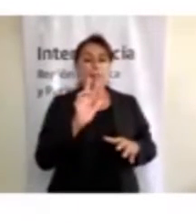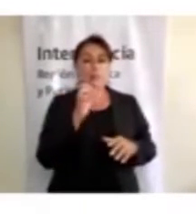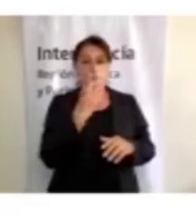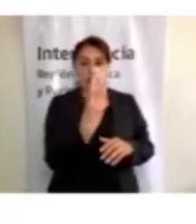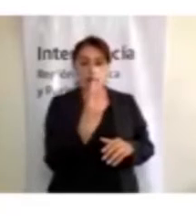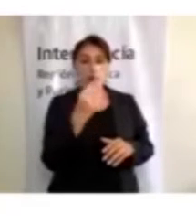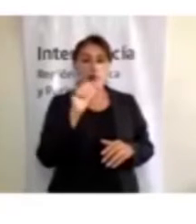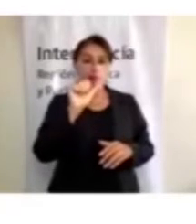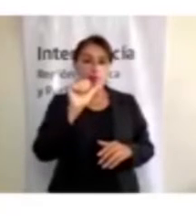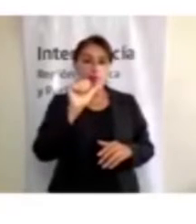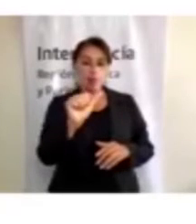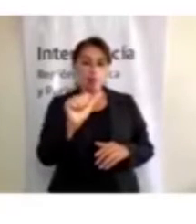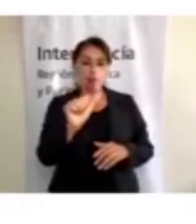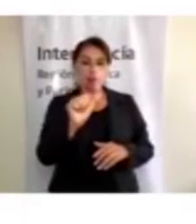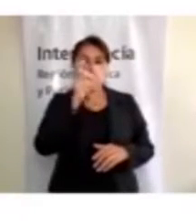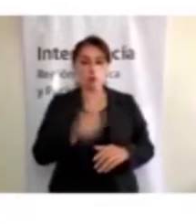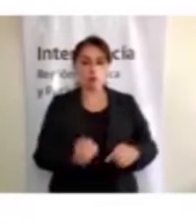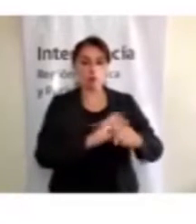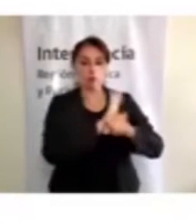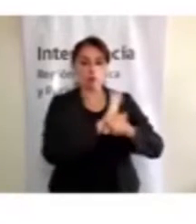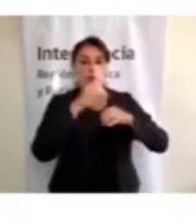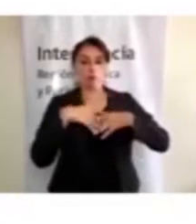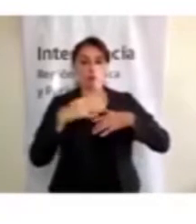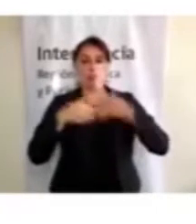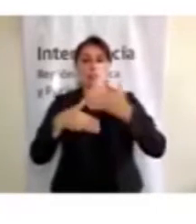936 casos que están activos.